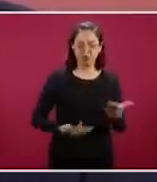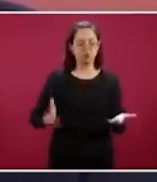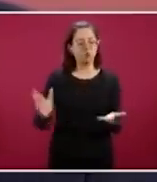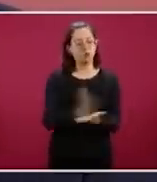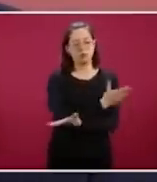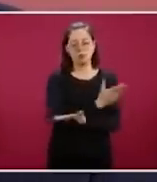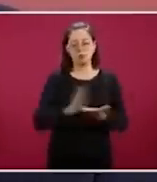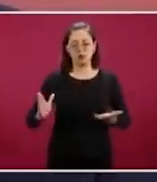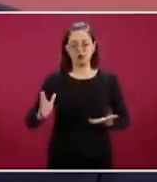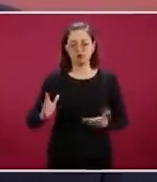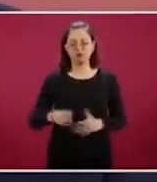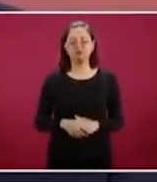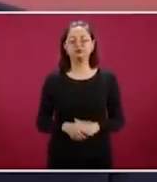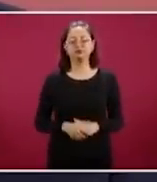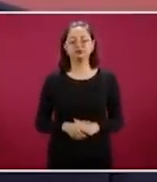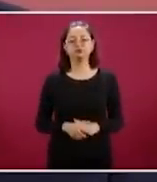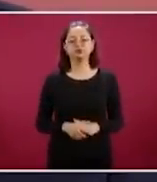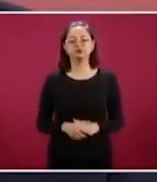Entonces,